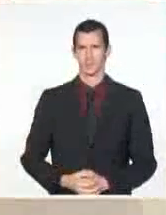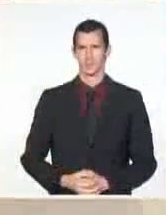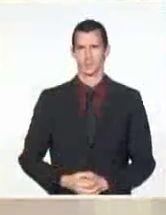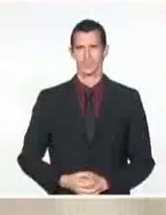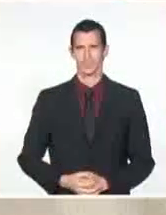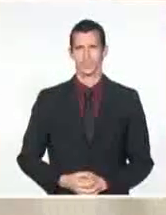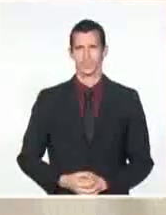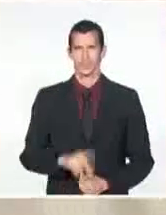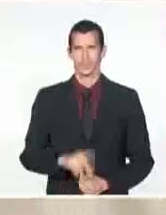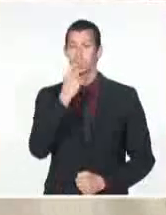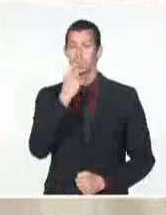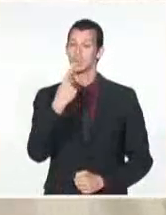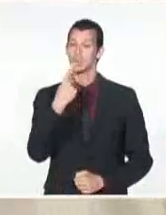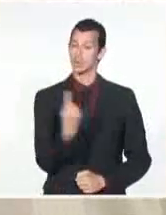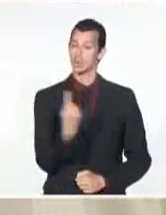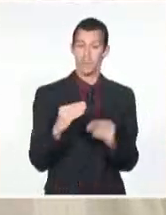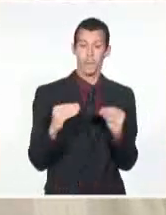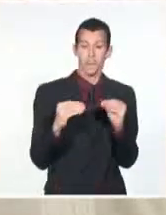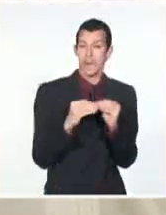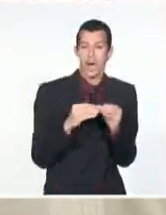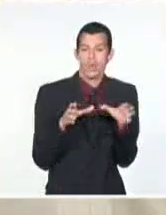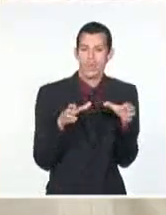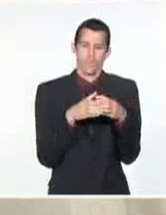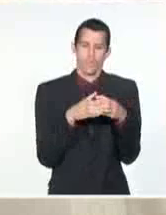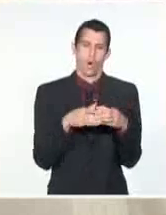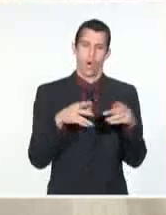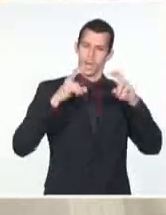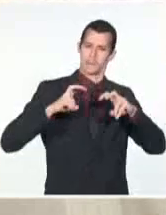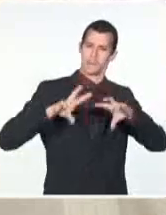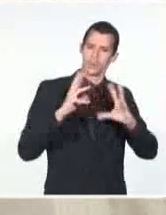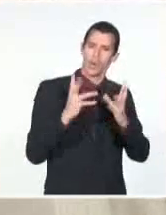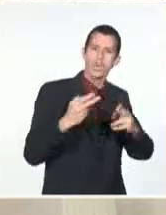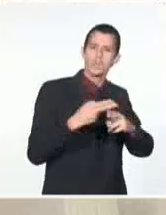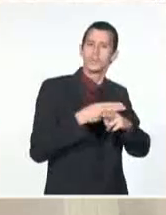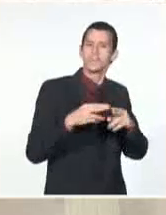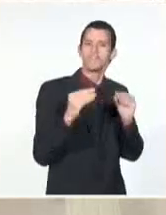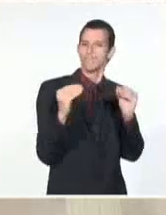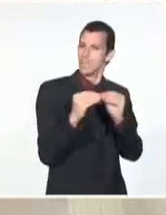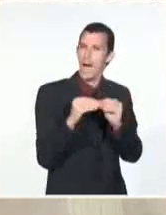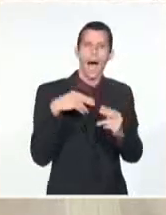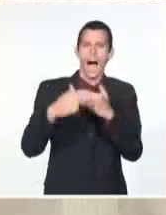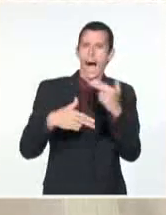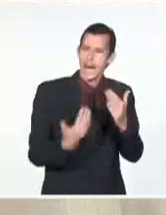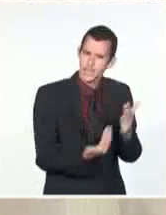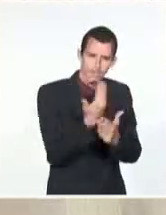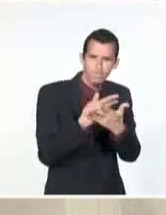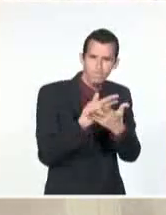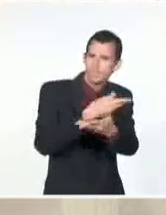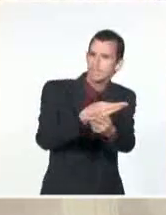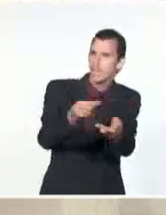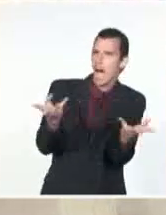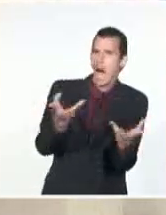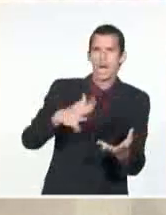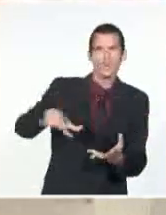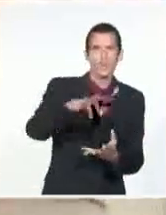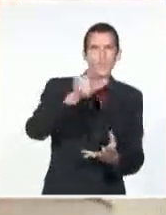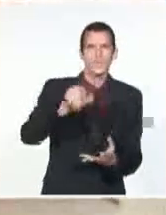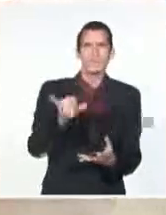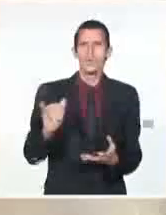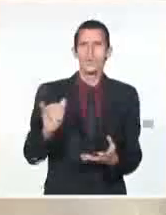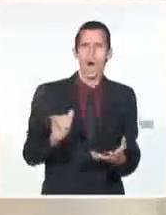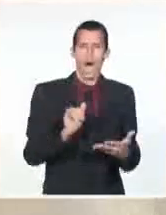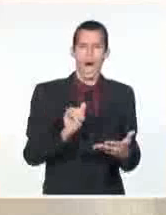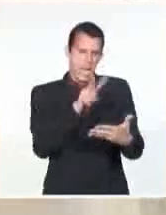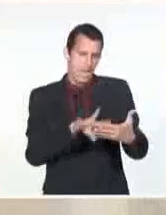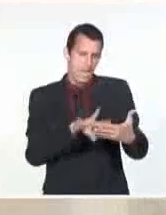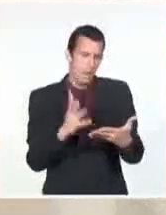publicar nuestra historia, con la cual cualquiera que se lance, cualquiera que se estregará contra